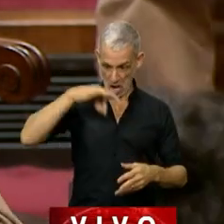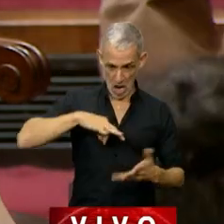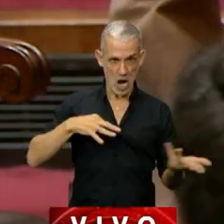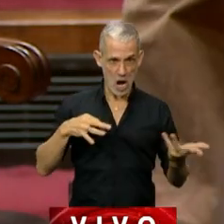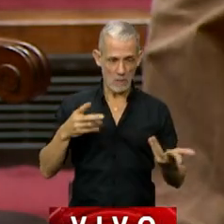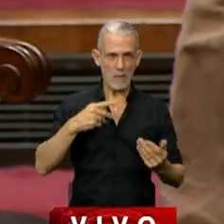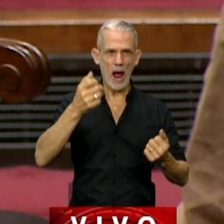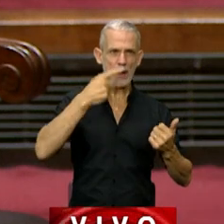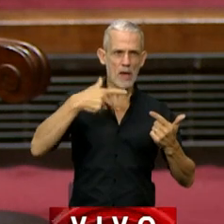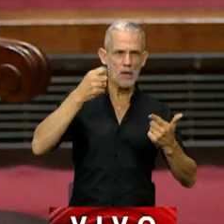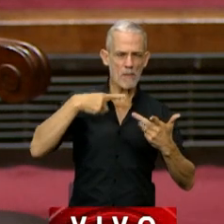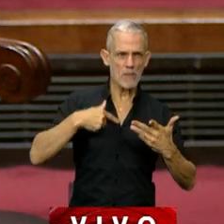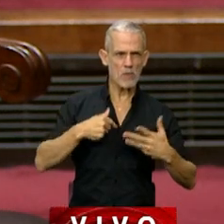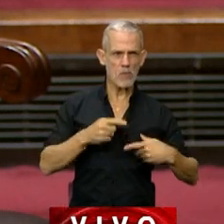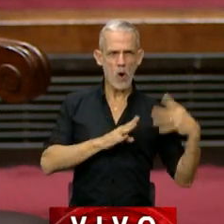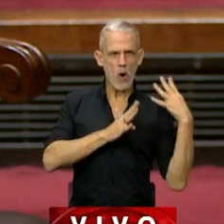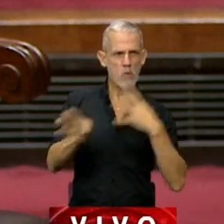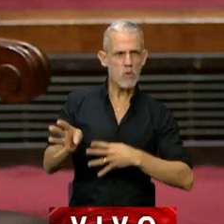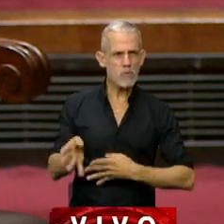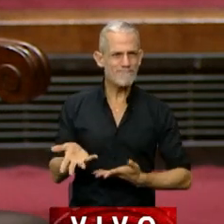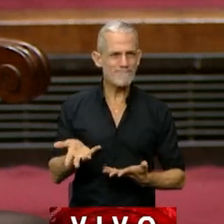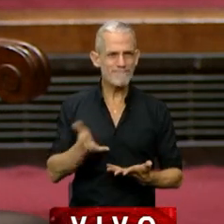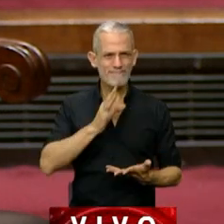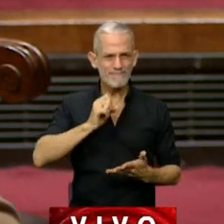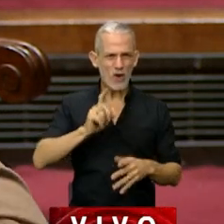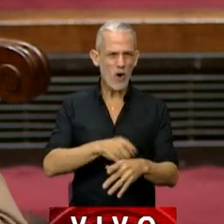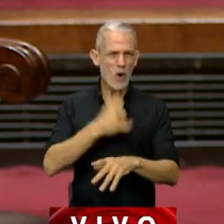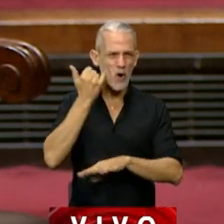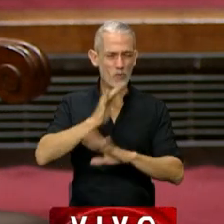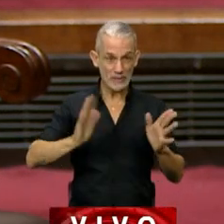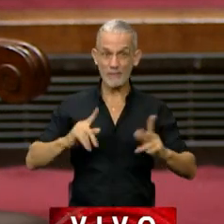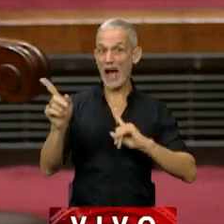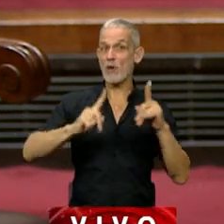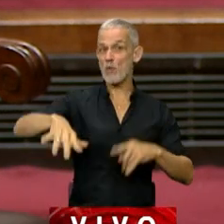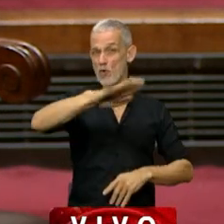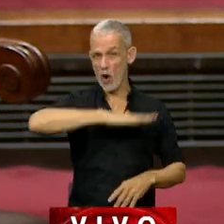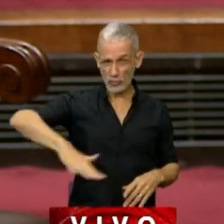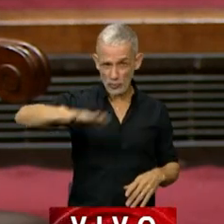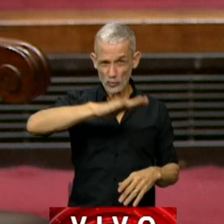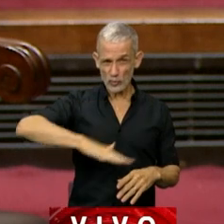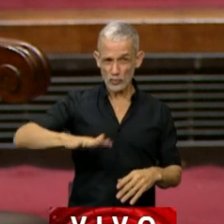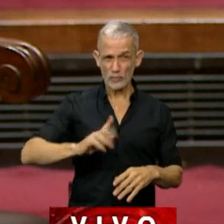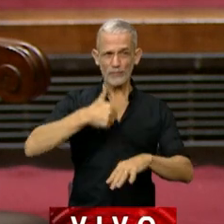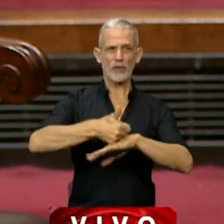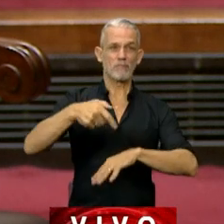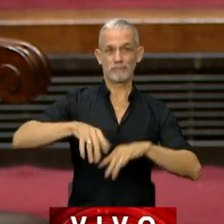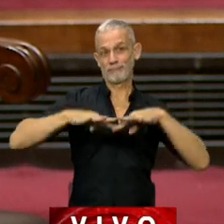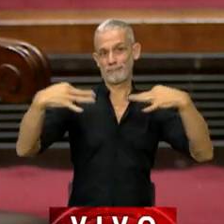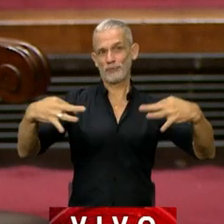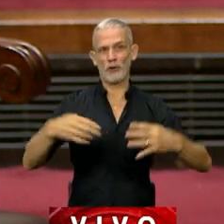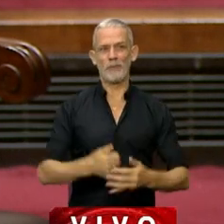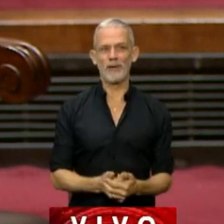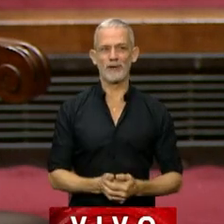y esperemos que no, pero es muy probable que algunos de los que estemos en esta, de los que estamos en este recinto,